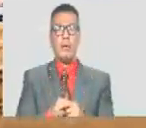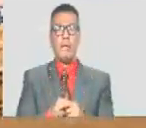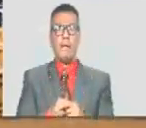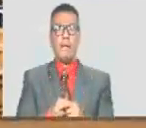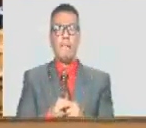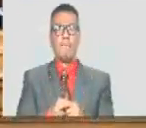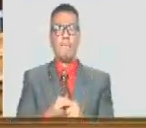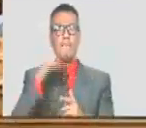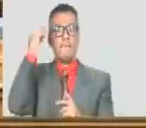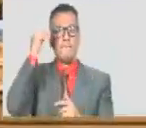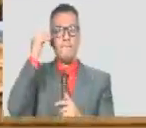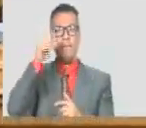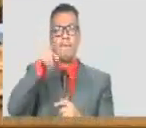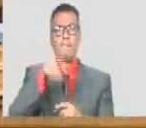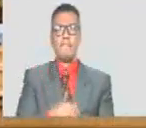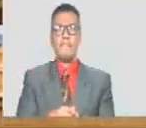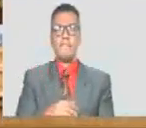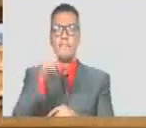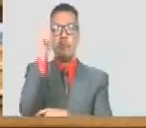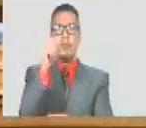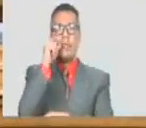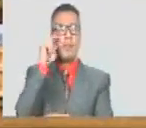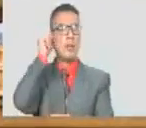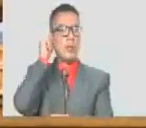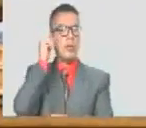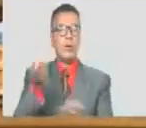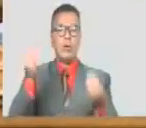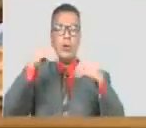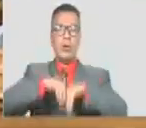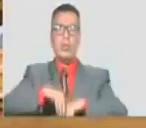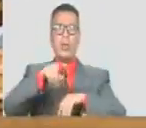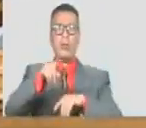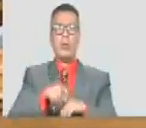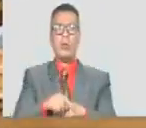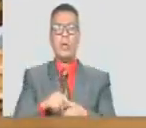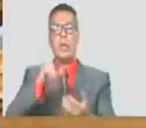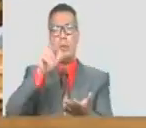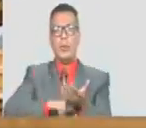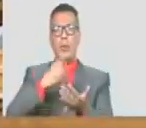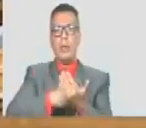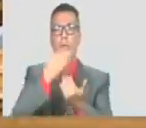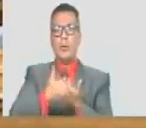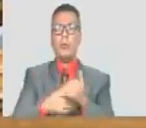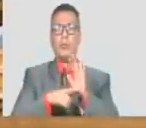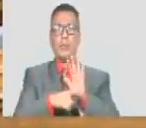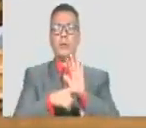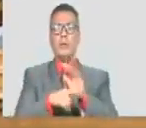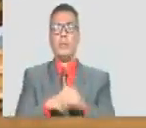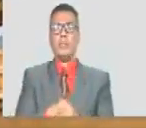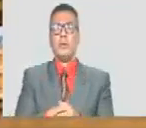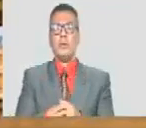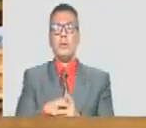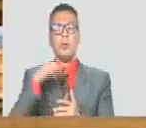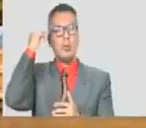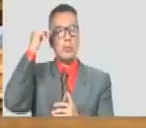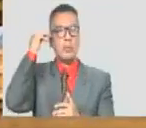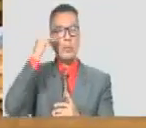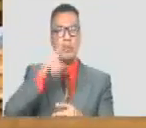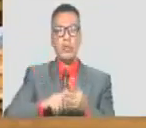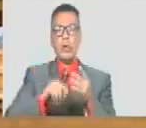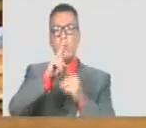En consideración, las diputadas y diputados que estén de acuerdo con aprobar el proyecto presentado en conmemoración